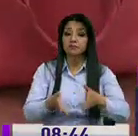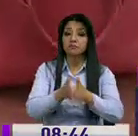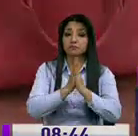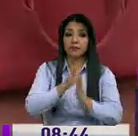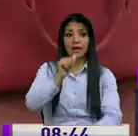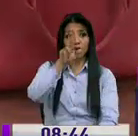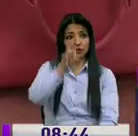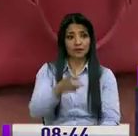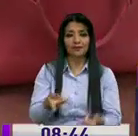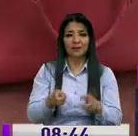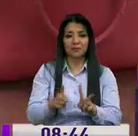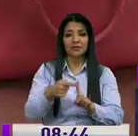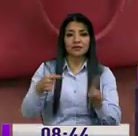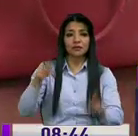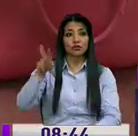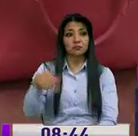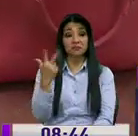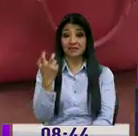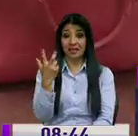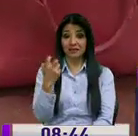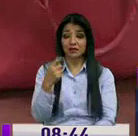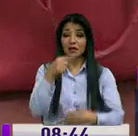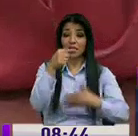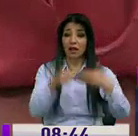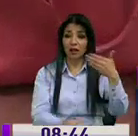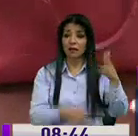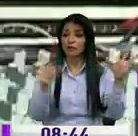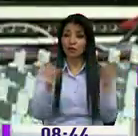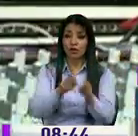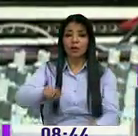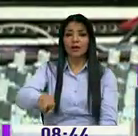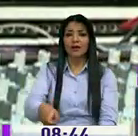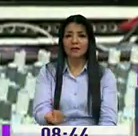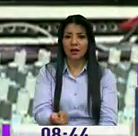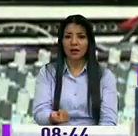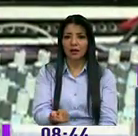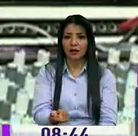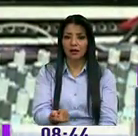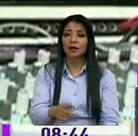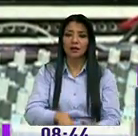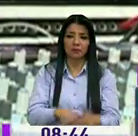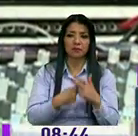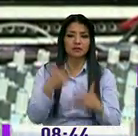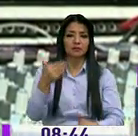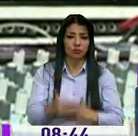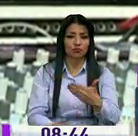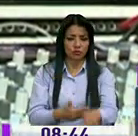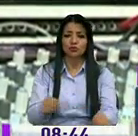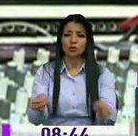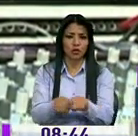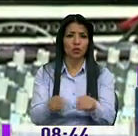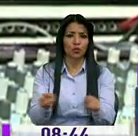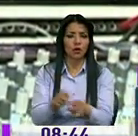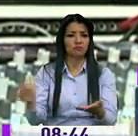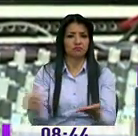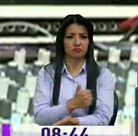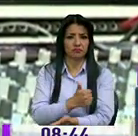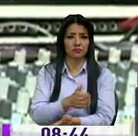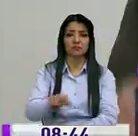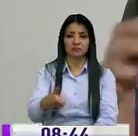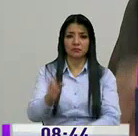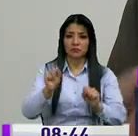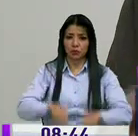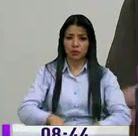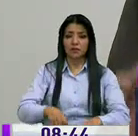remita también desde el año 2013 el listado de los medios televisivos a los cuales se les ha iniciado procesos para retirarles las frecuencias.